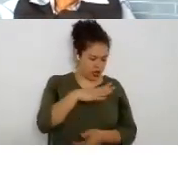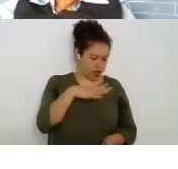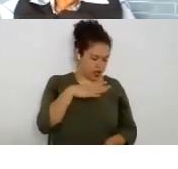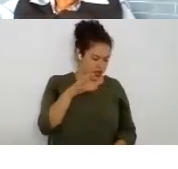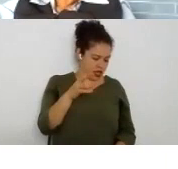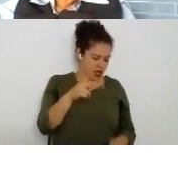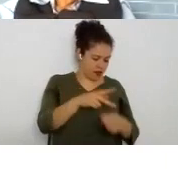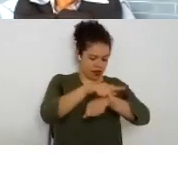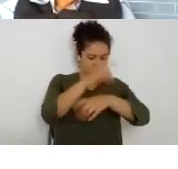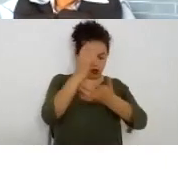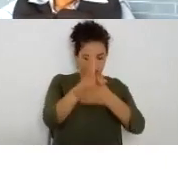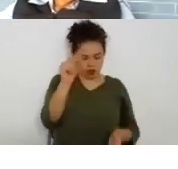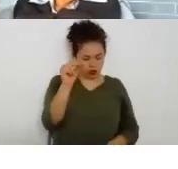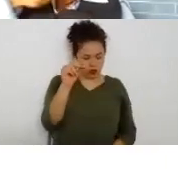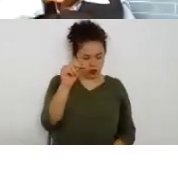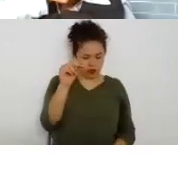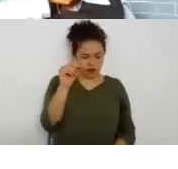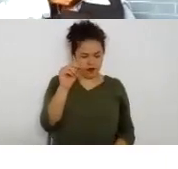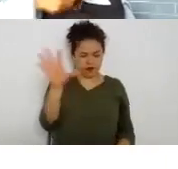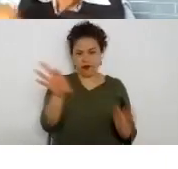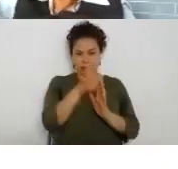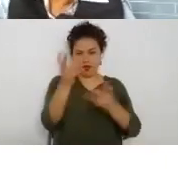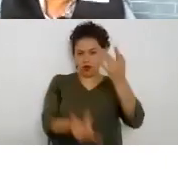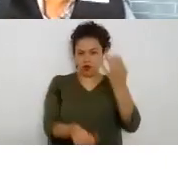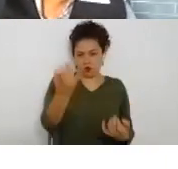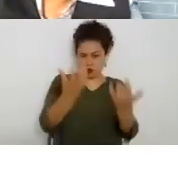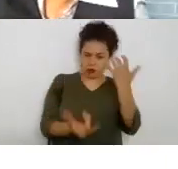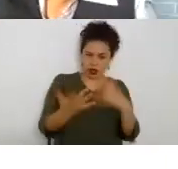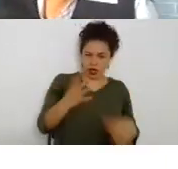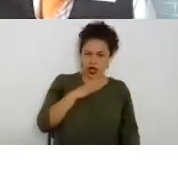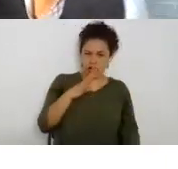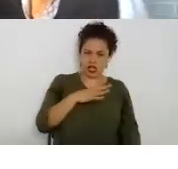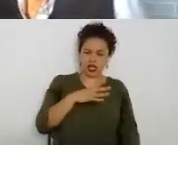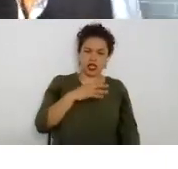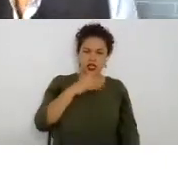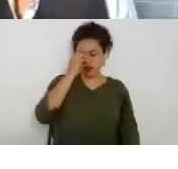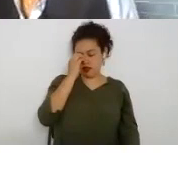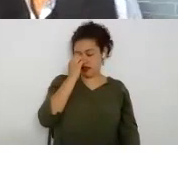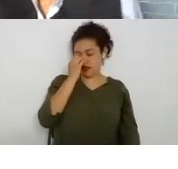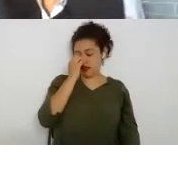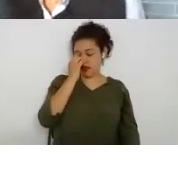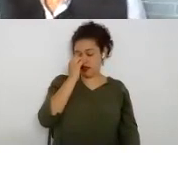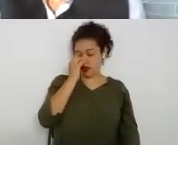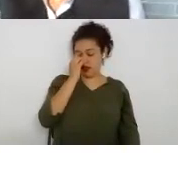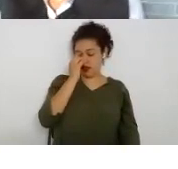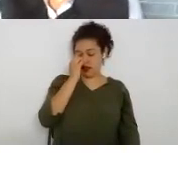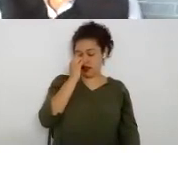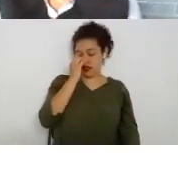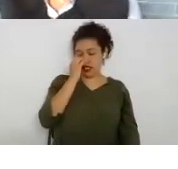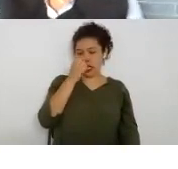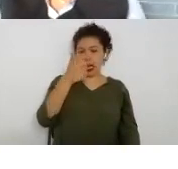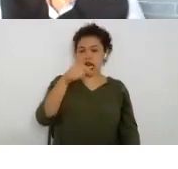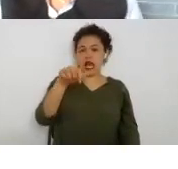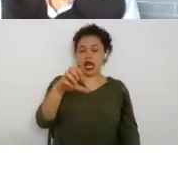piel. Sobre todo, por ejemplo, en un incendio, que ya ahí ya expiden gases, ¿no? Dióxido